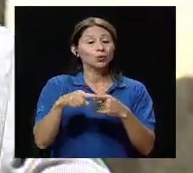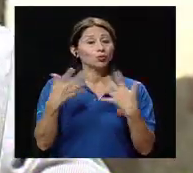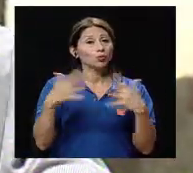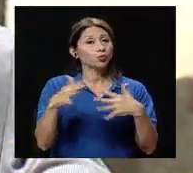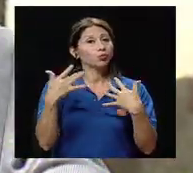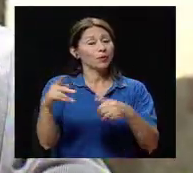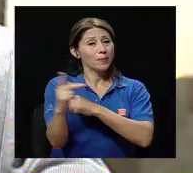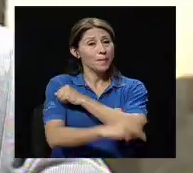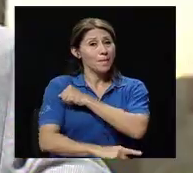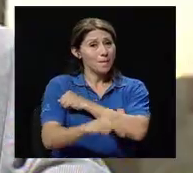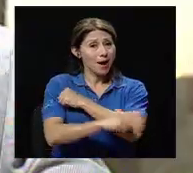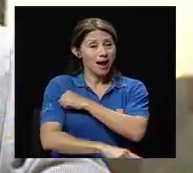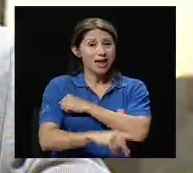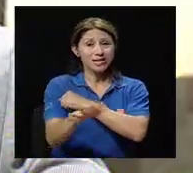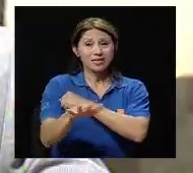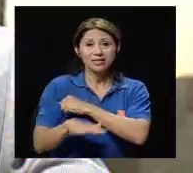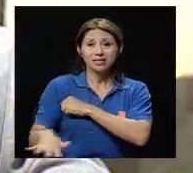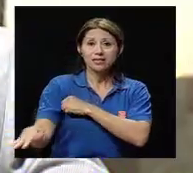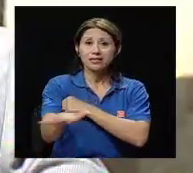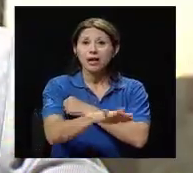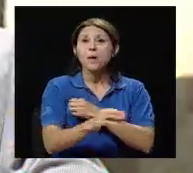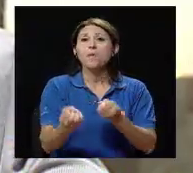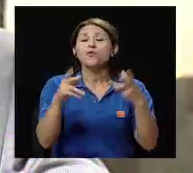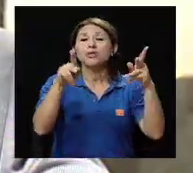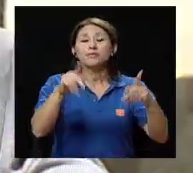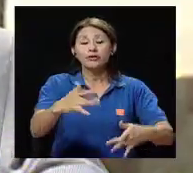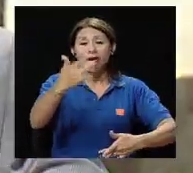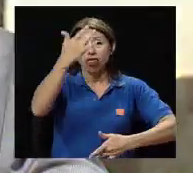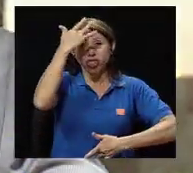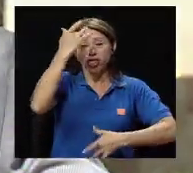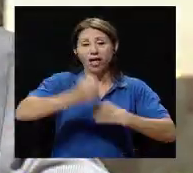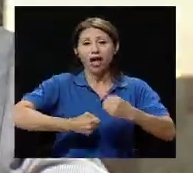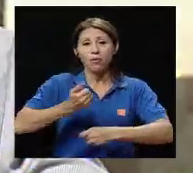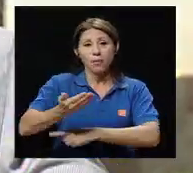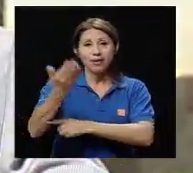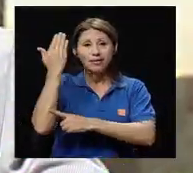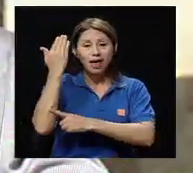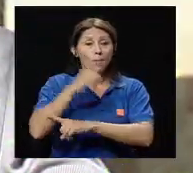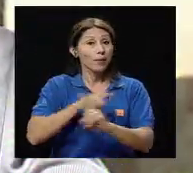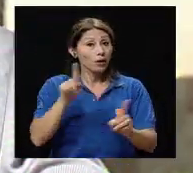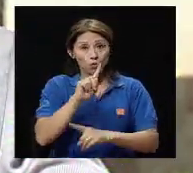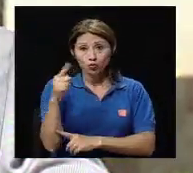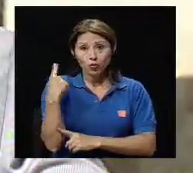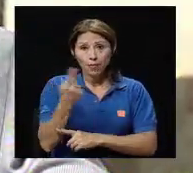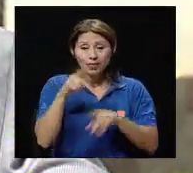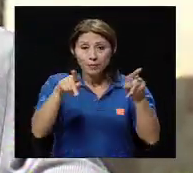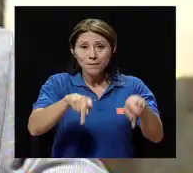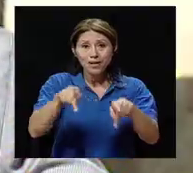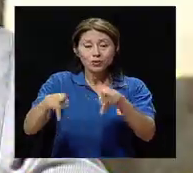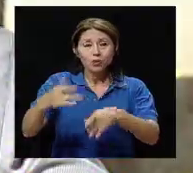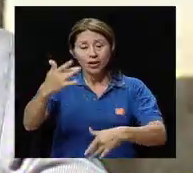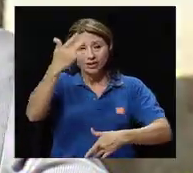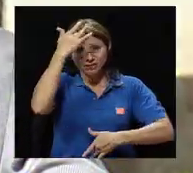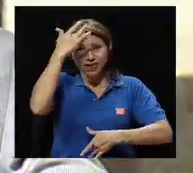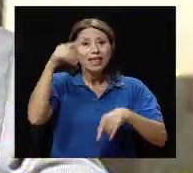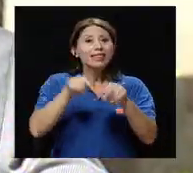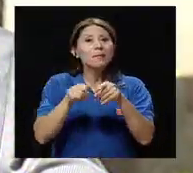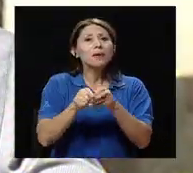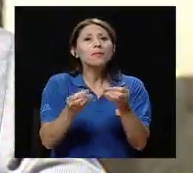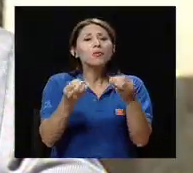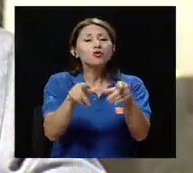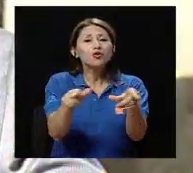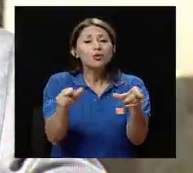un brote importante de casos, pero no solo de casos, sino de criaderos. De la